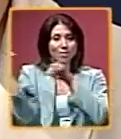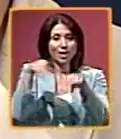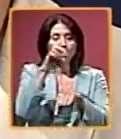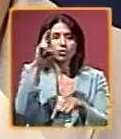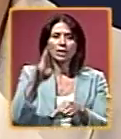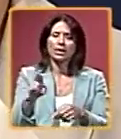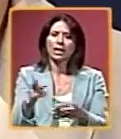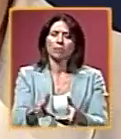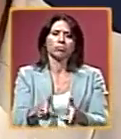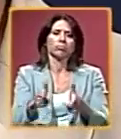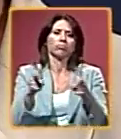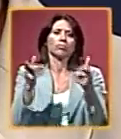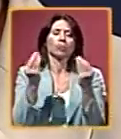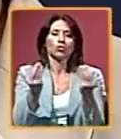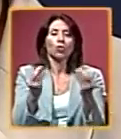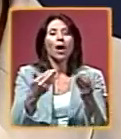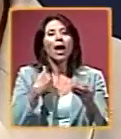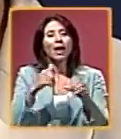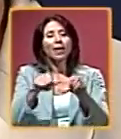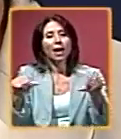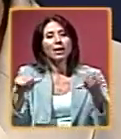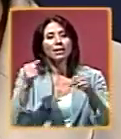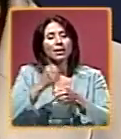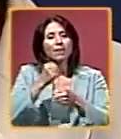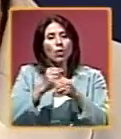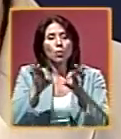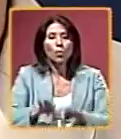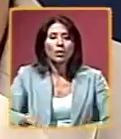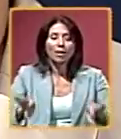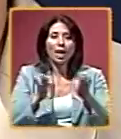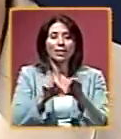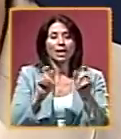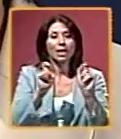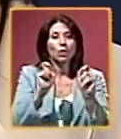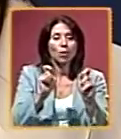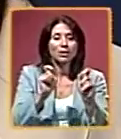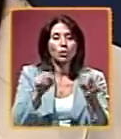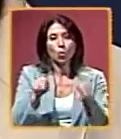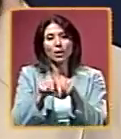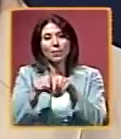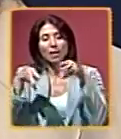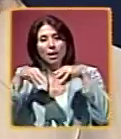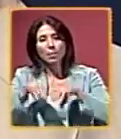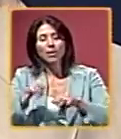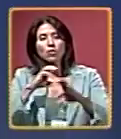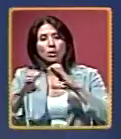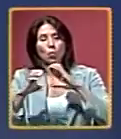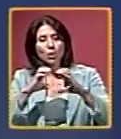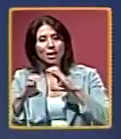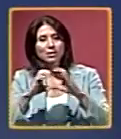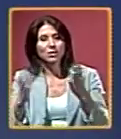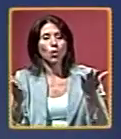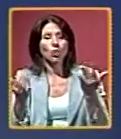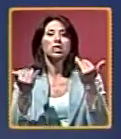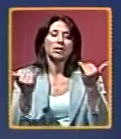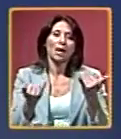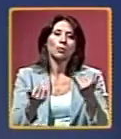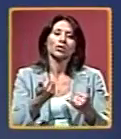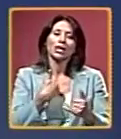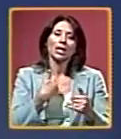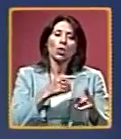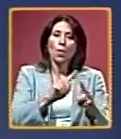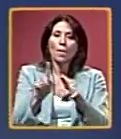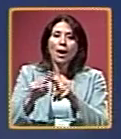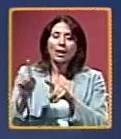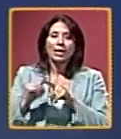país. Hay áreas de trabajo importante en educación, en los medios de comunicación colectiva. Ya hemos tenido varias